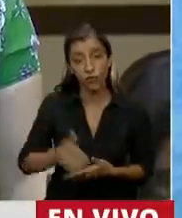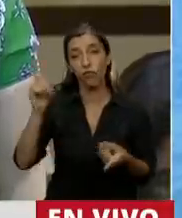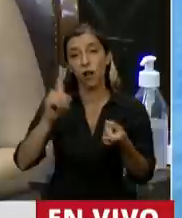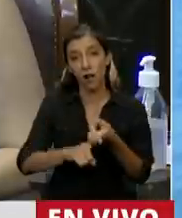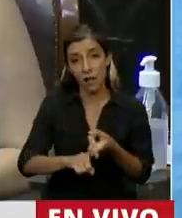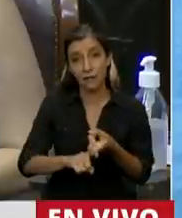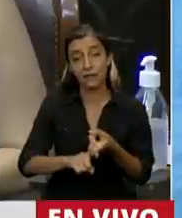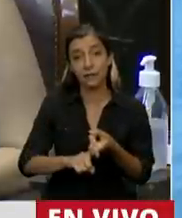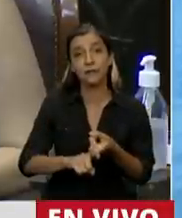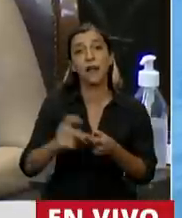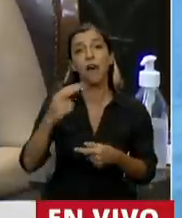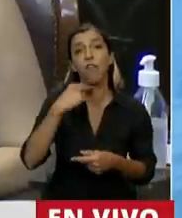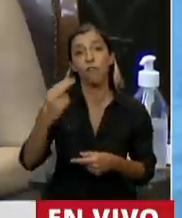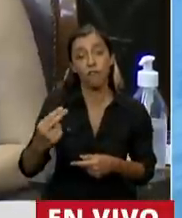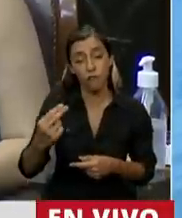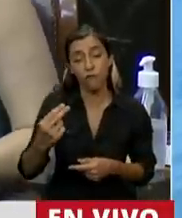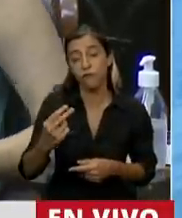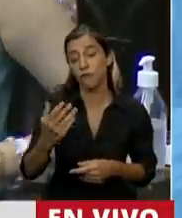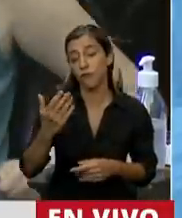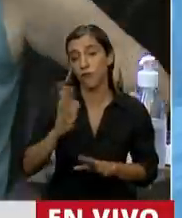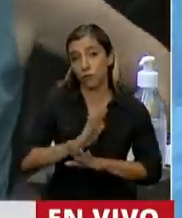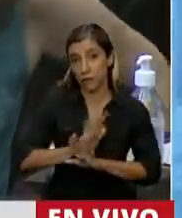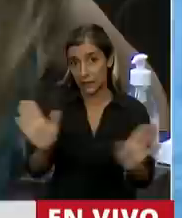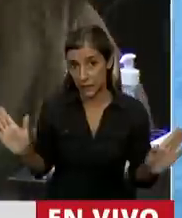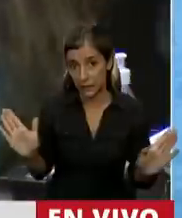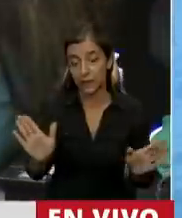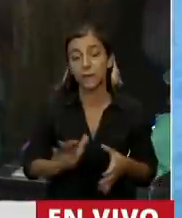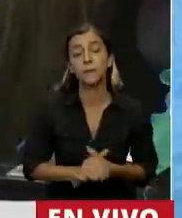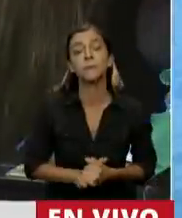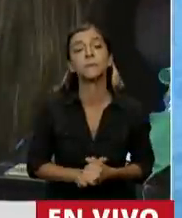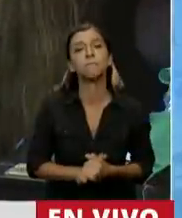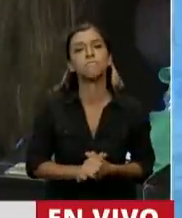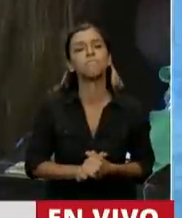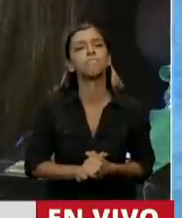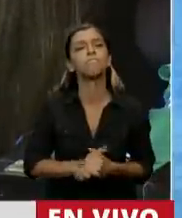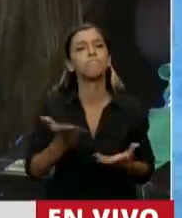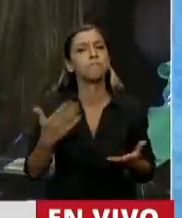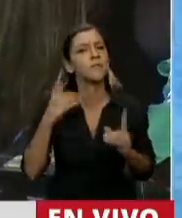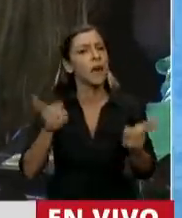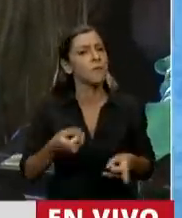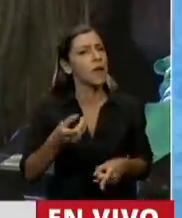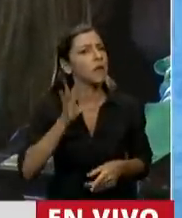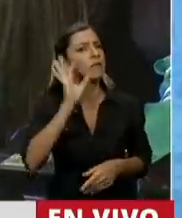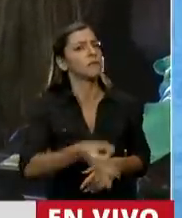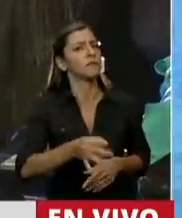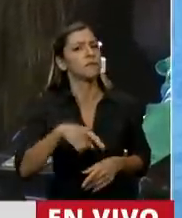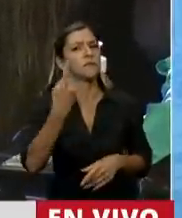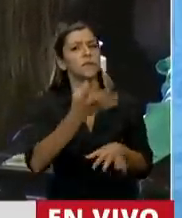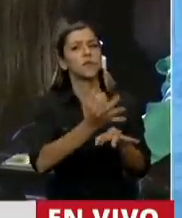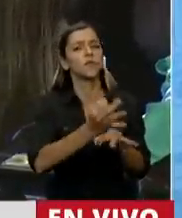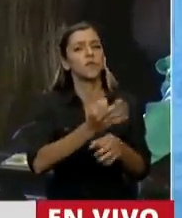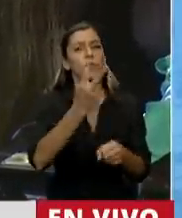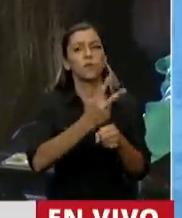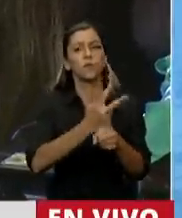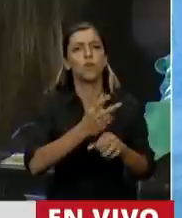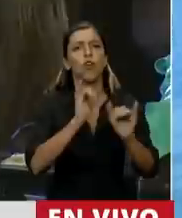hijos. Luego, en la escuela secundaria, murió una joven de mi edad. La